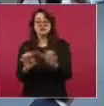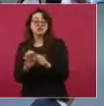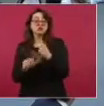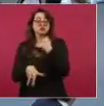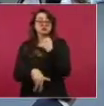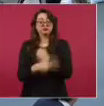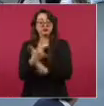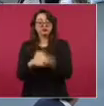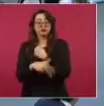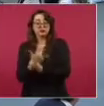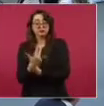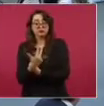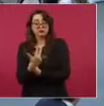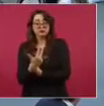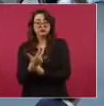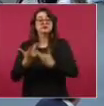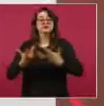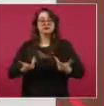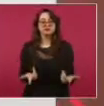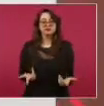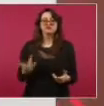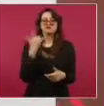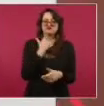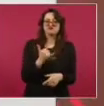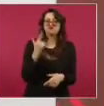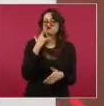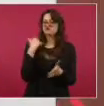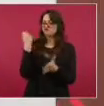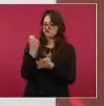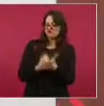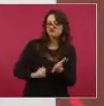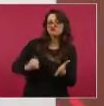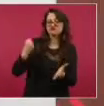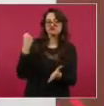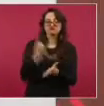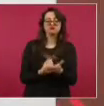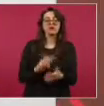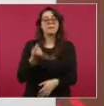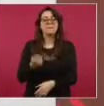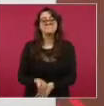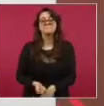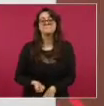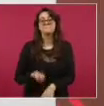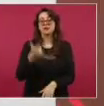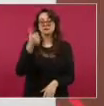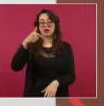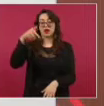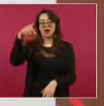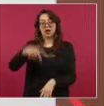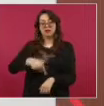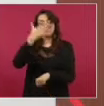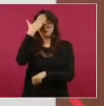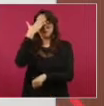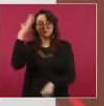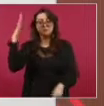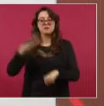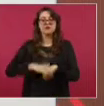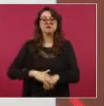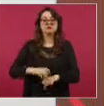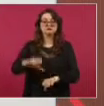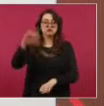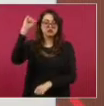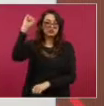proceso ascendente del movimiento de la Revolución Mexicana, cuando se conmemora por primera vez en nuestro país la gesta